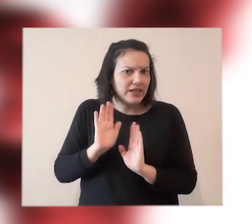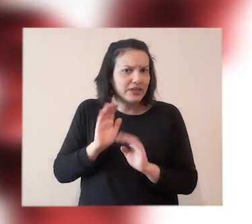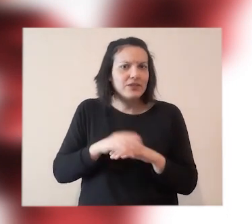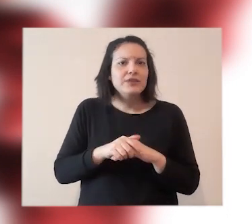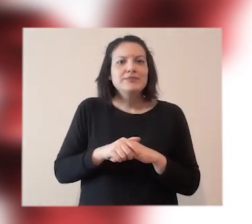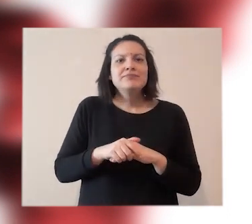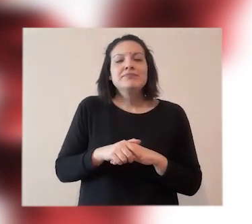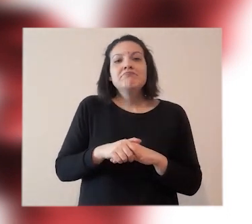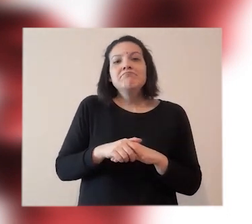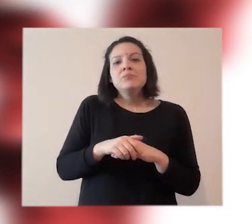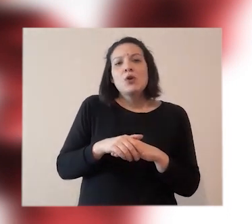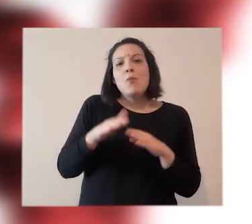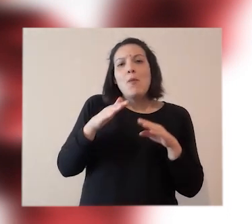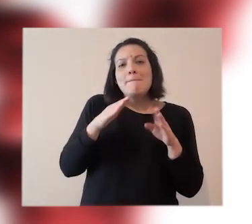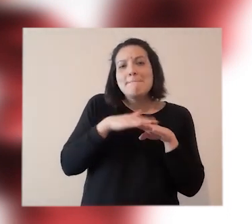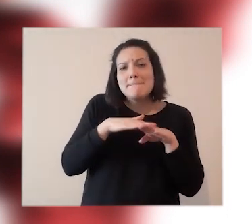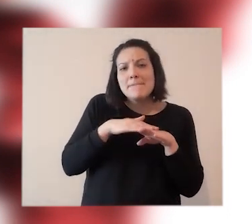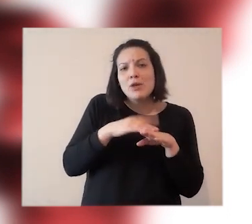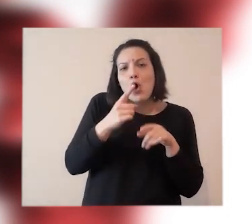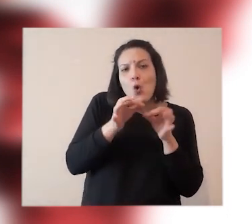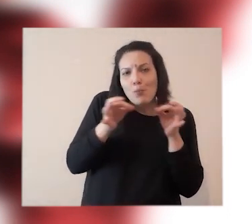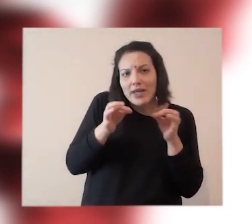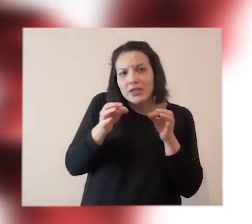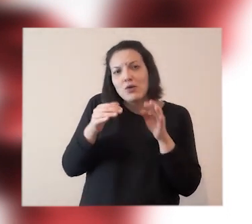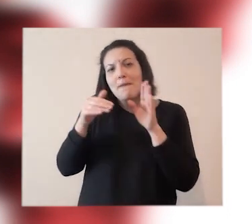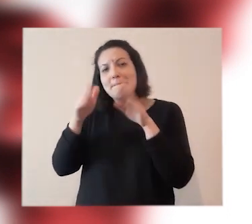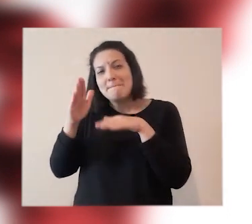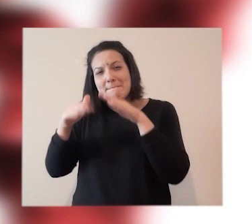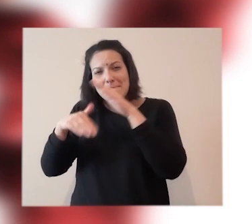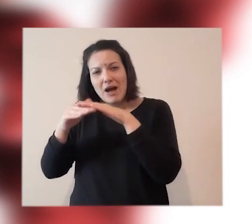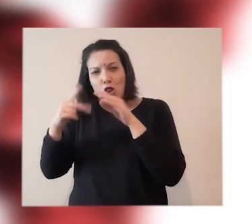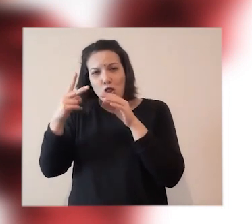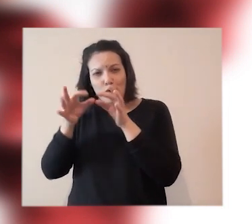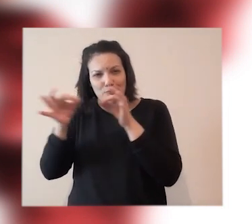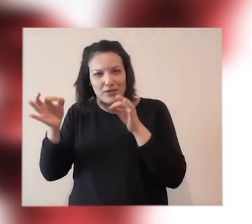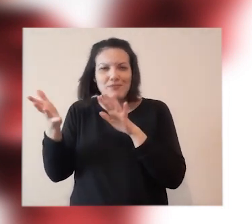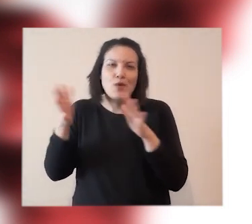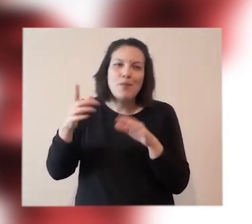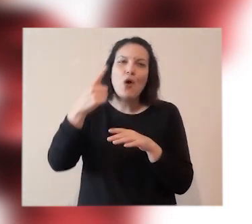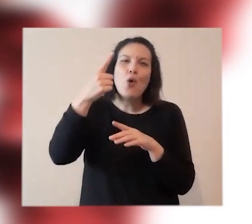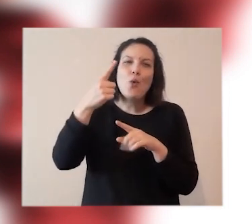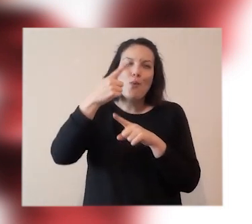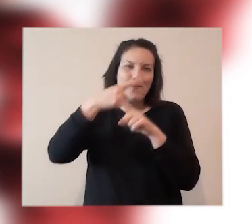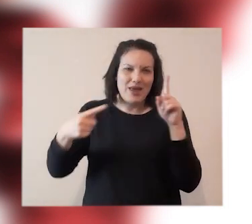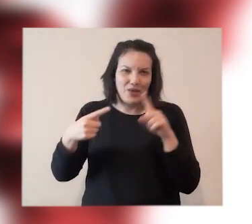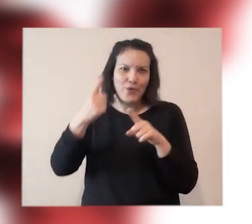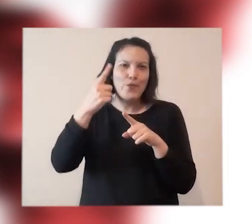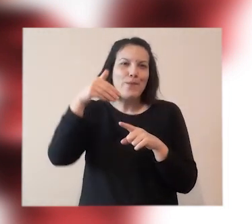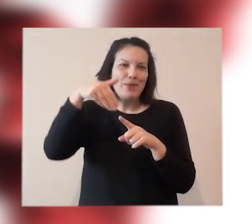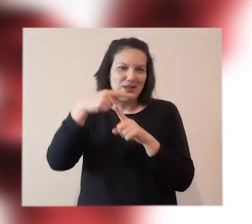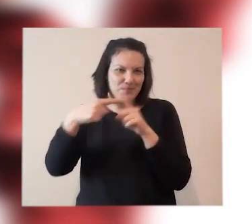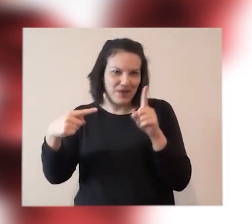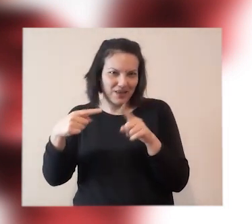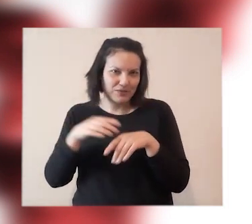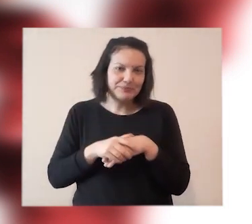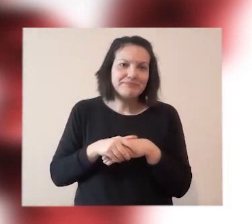inferior de 1 metro y el superior de 2 metros, bueno, normalmente lo que se establece es una media de 1,5, ¿sí? Por eso quizás 1,5 metros